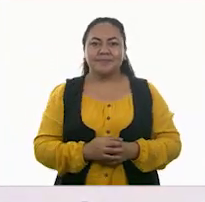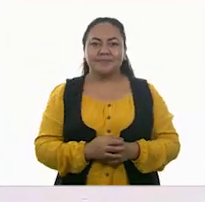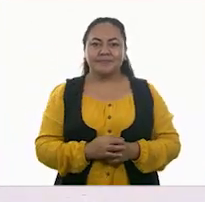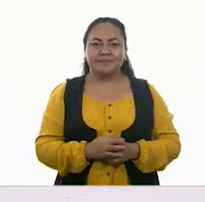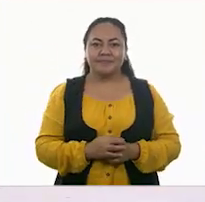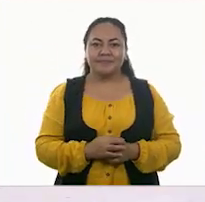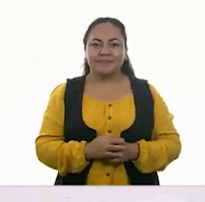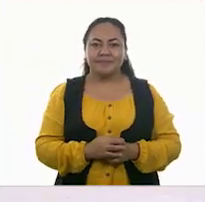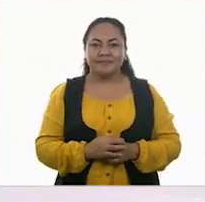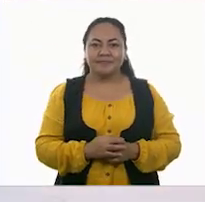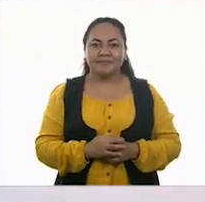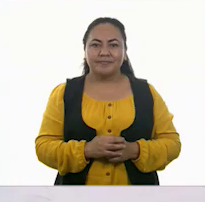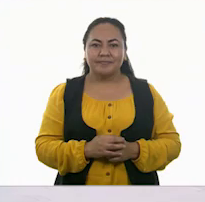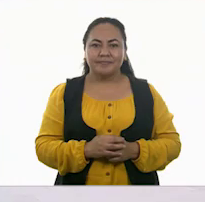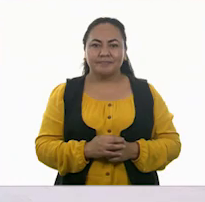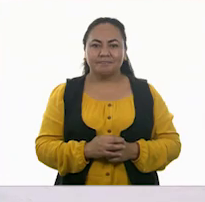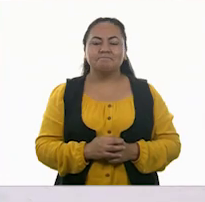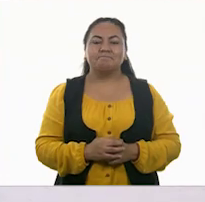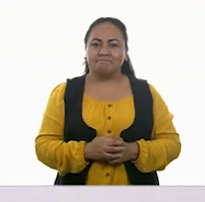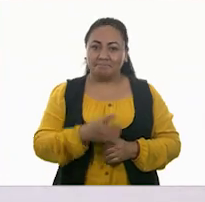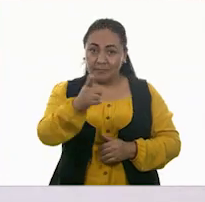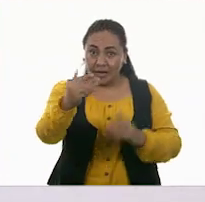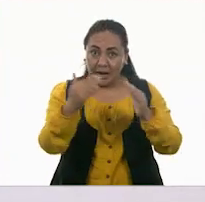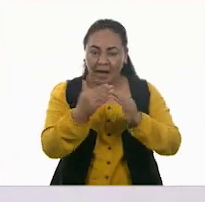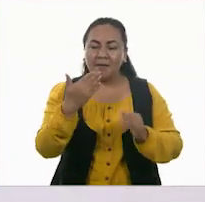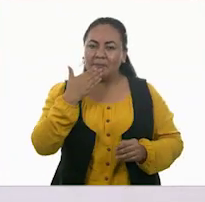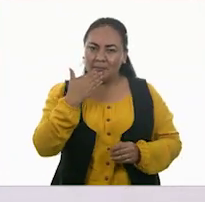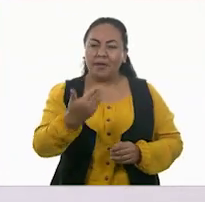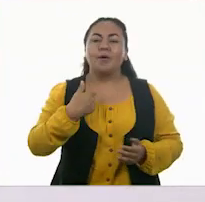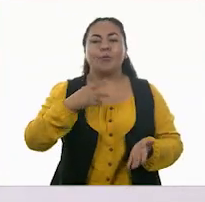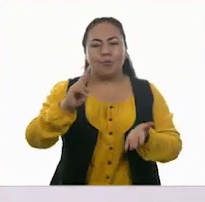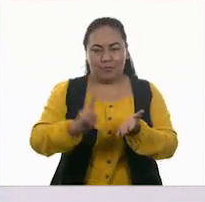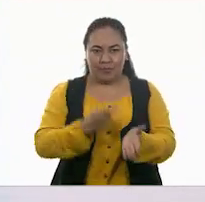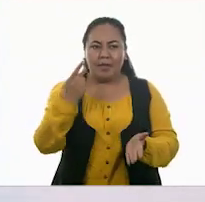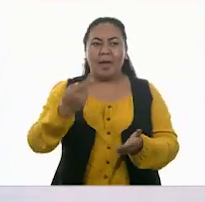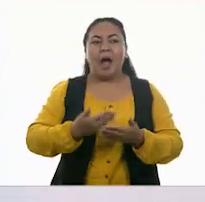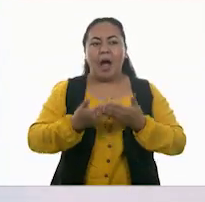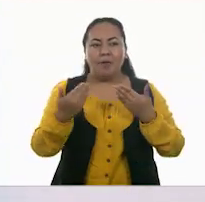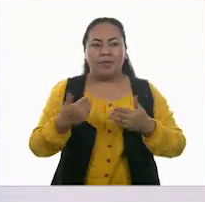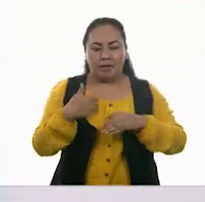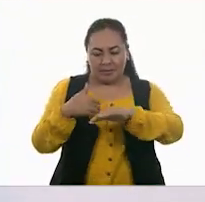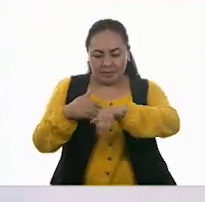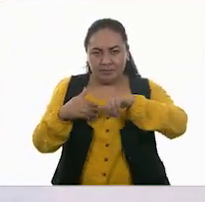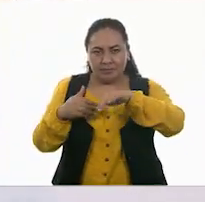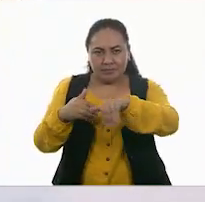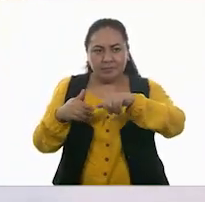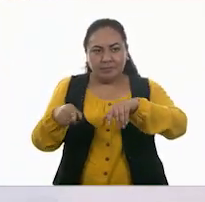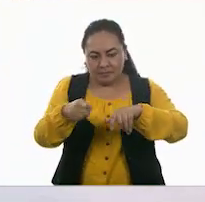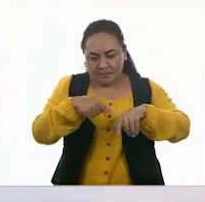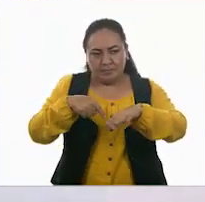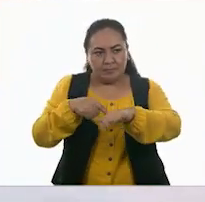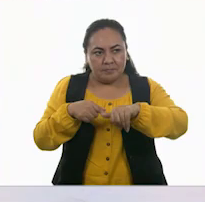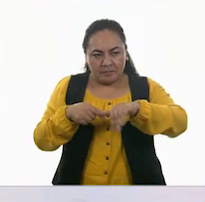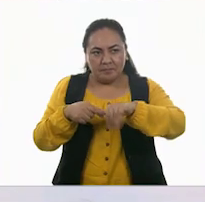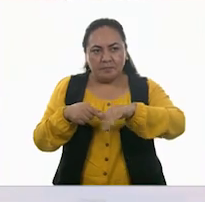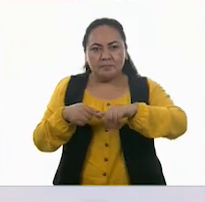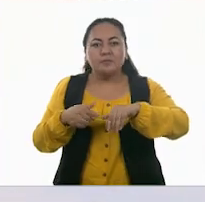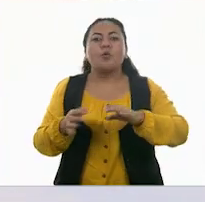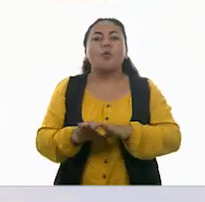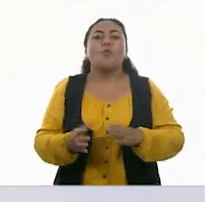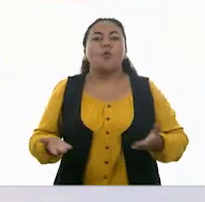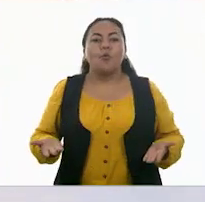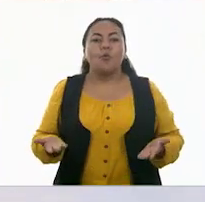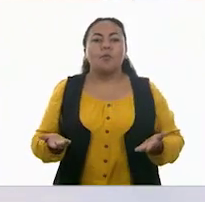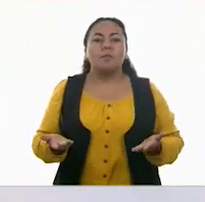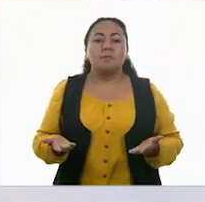Bien. Venga. Excelente, allá en casita. Regreso. ¿Cómo sería el regreso? Con